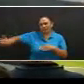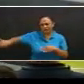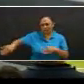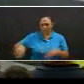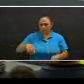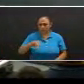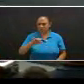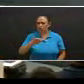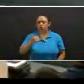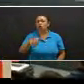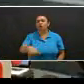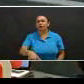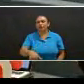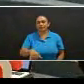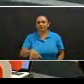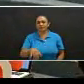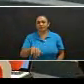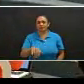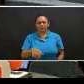puesto.